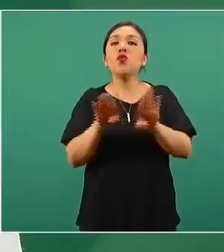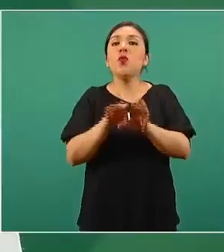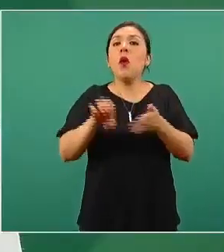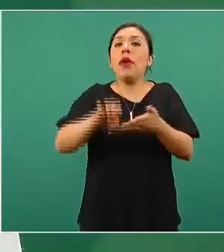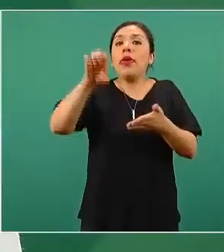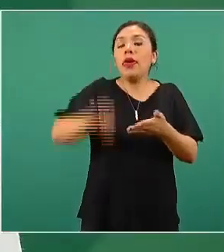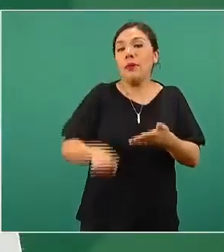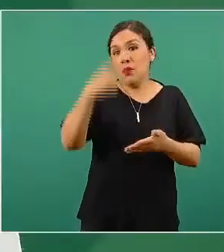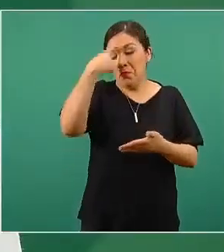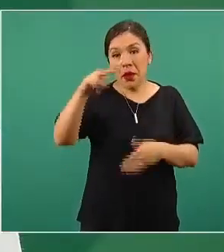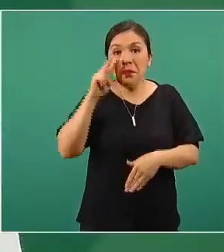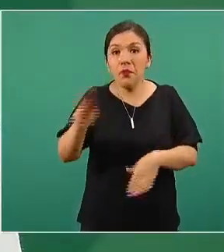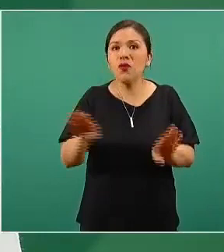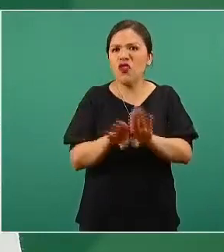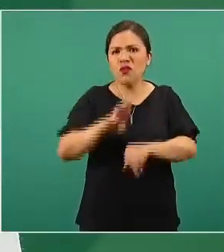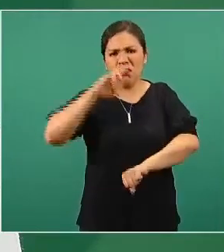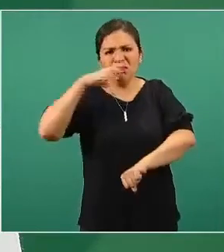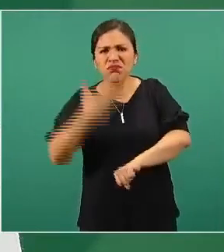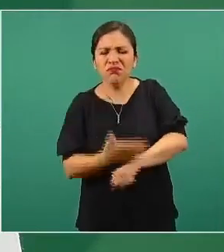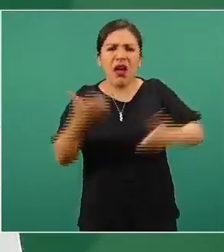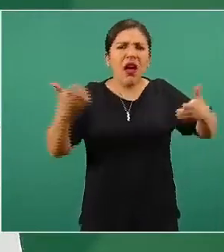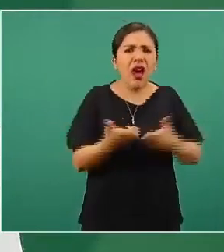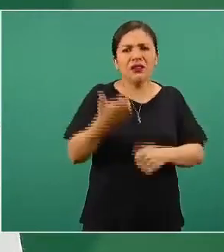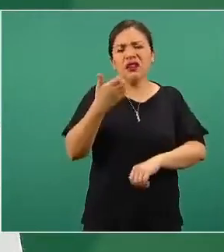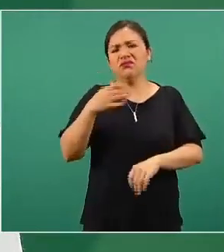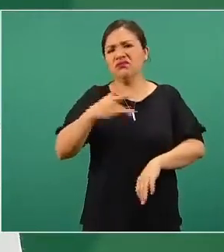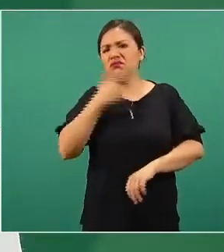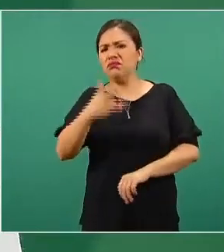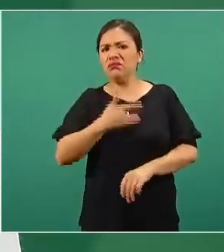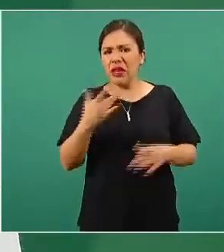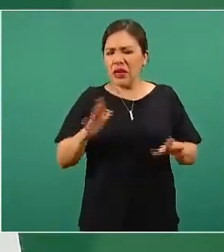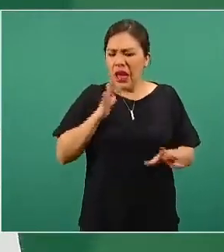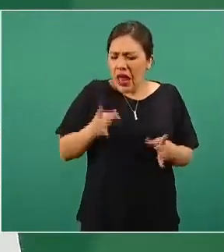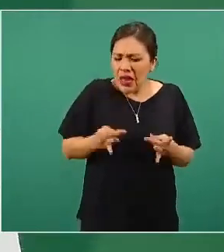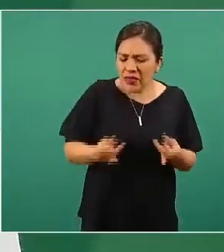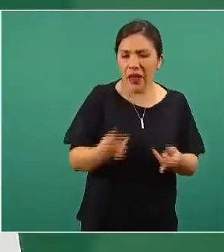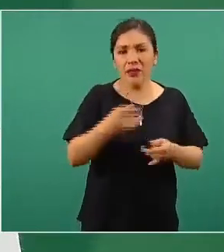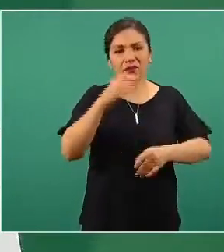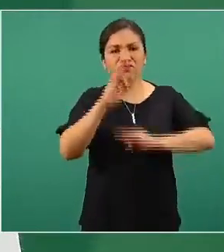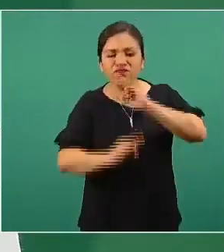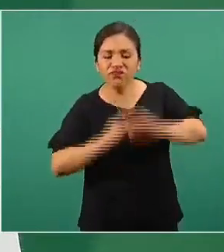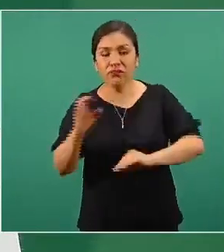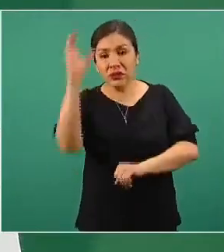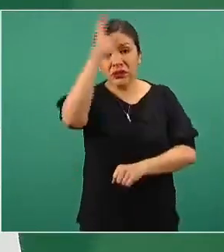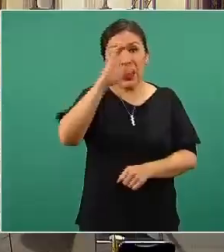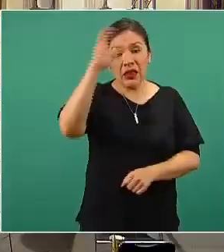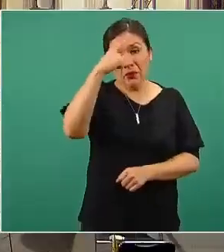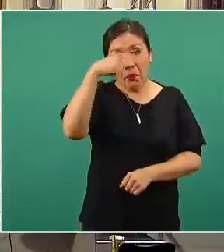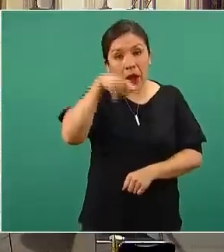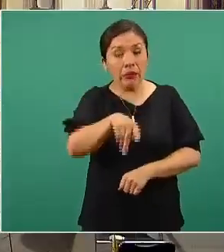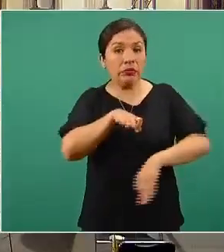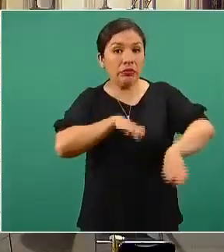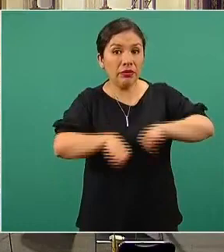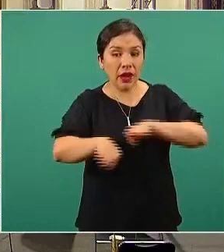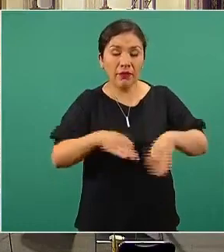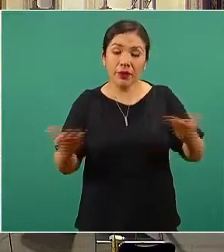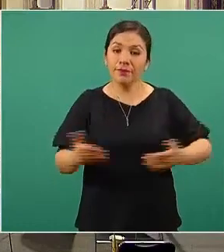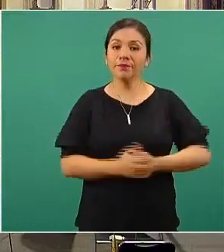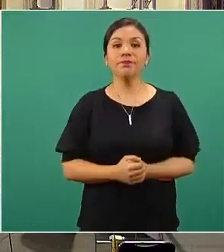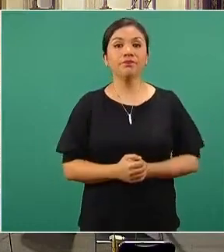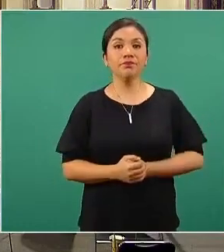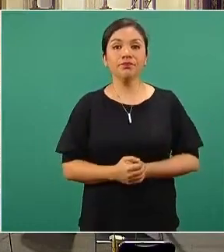en el comportamiento, en la responsabilidad, en el compromiso, en la calidad técnica, en la calidad científica de su trabajo.